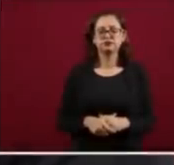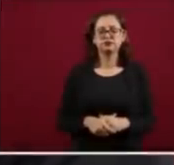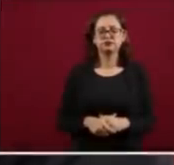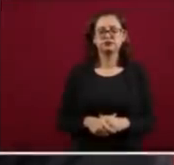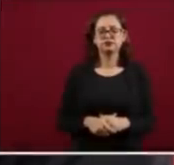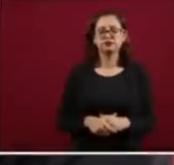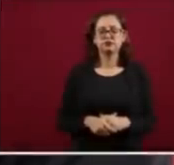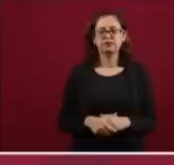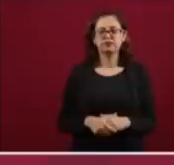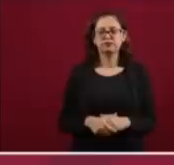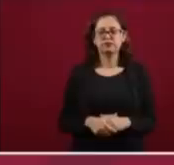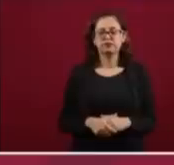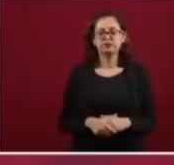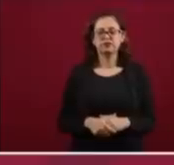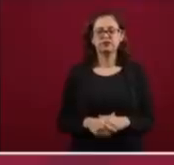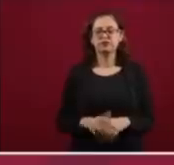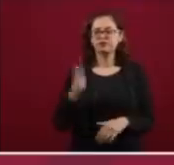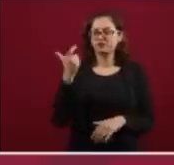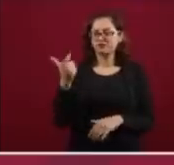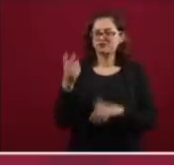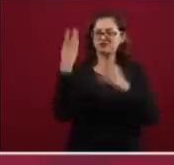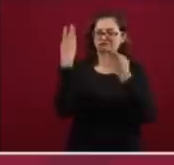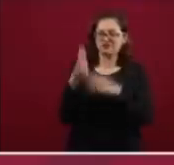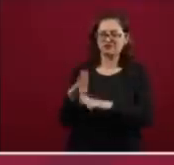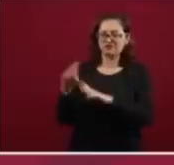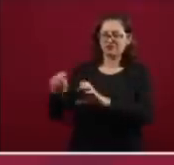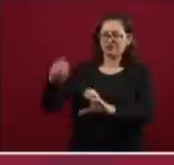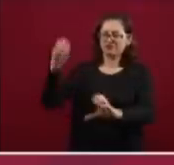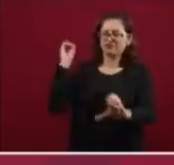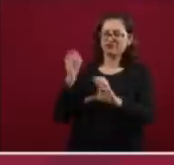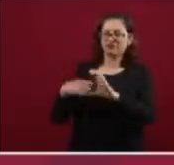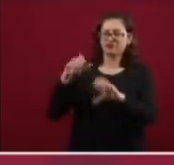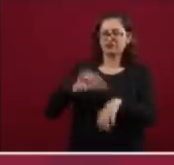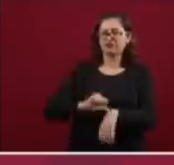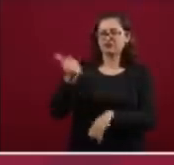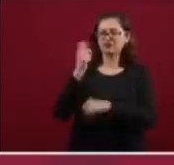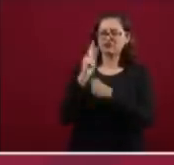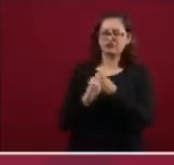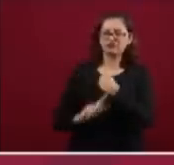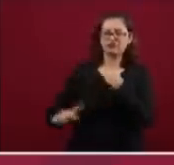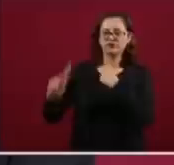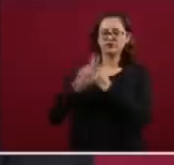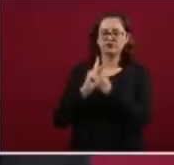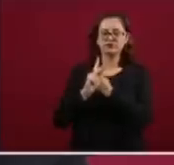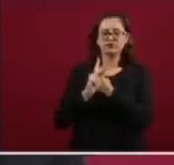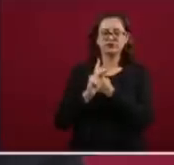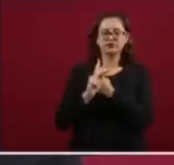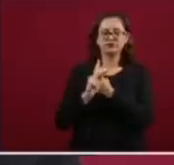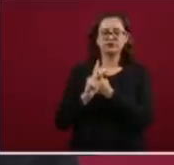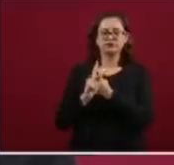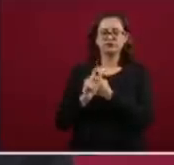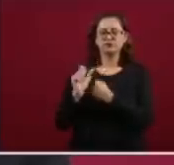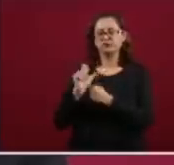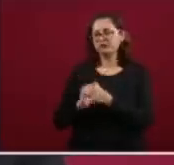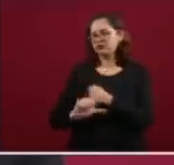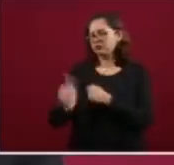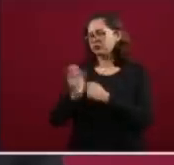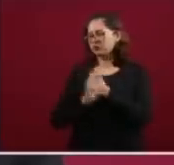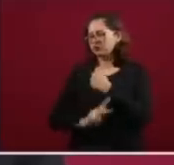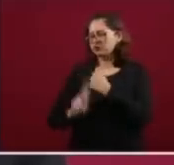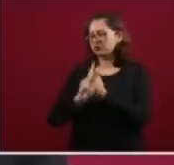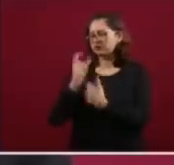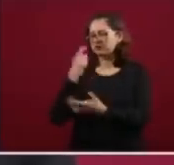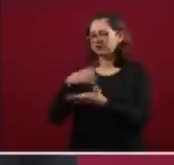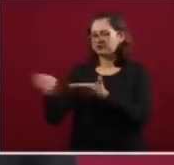depositar dinero en bancos extranjeros en fondos del extranjero